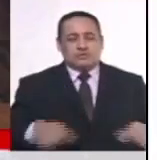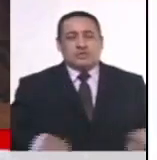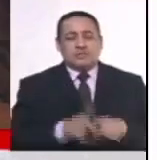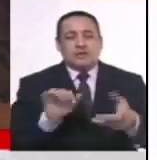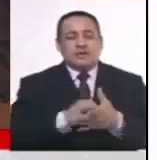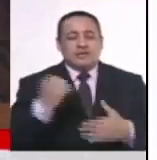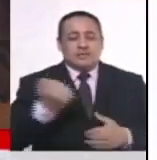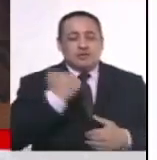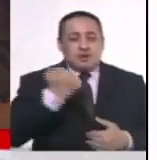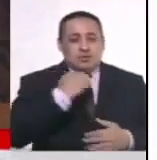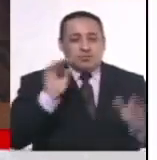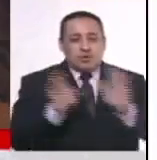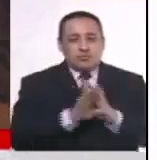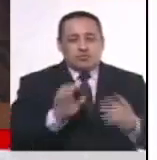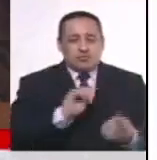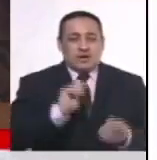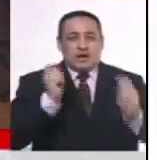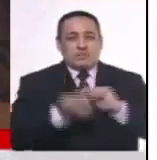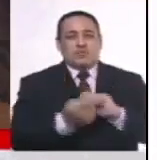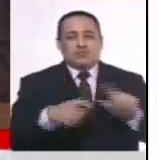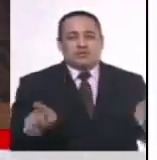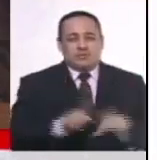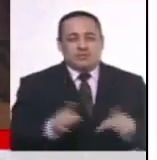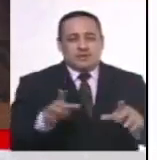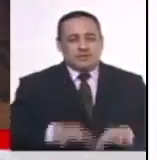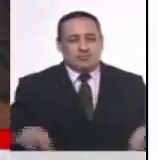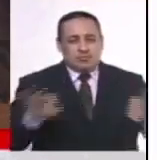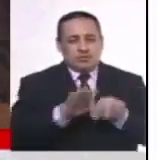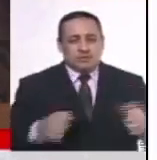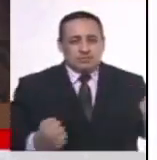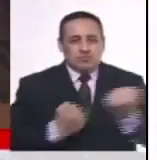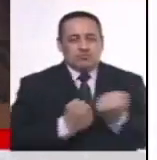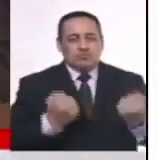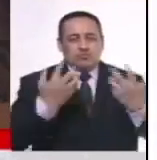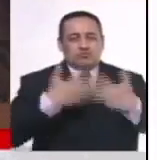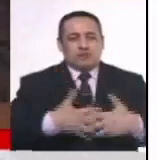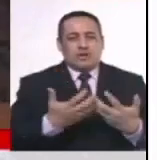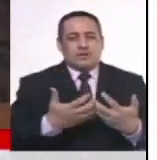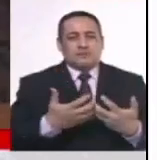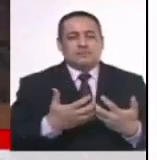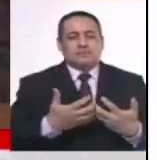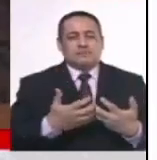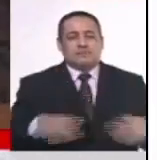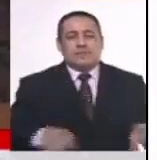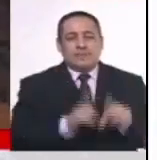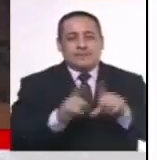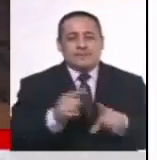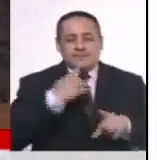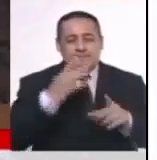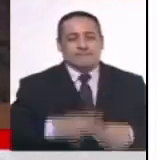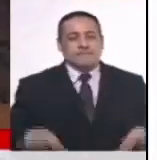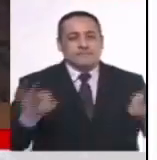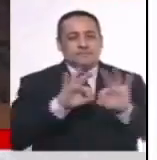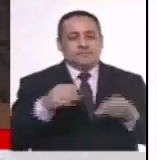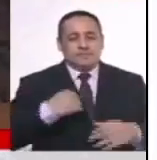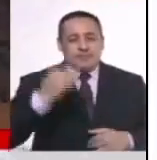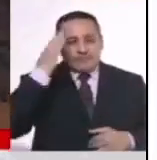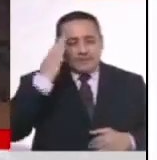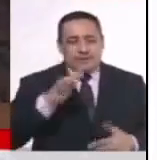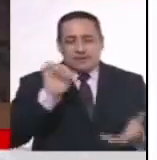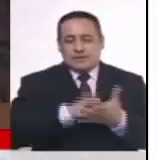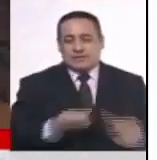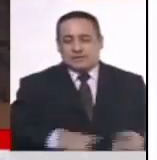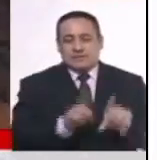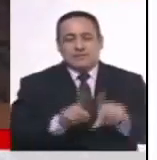si lograríamos una revolución o el gran impulso industrial? Es importante saber que